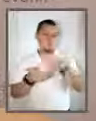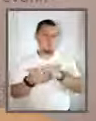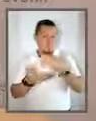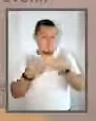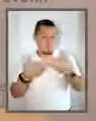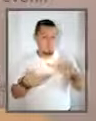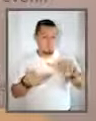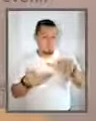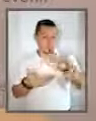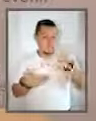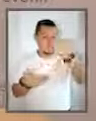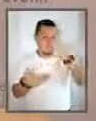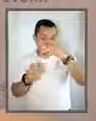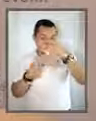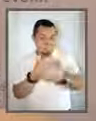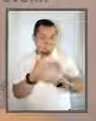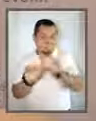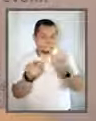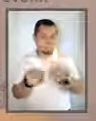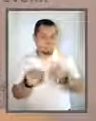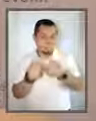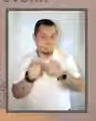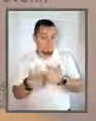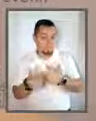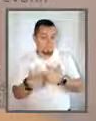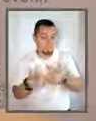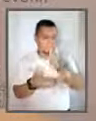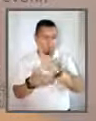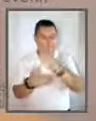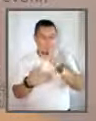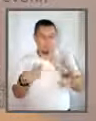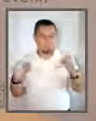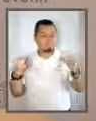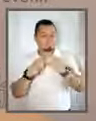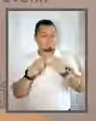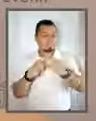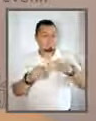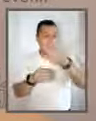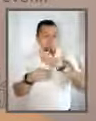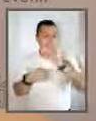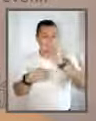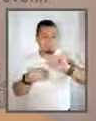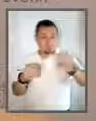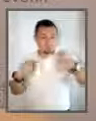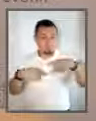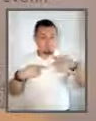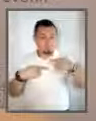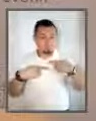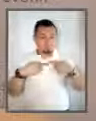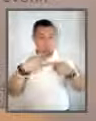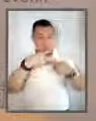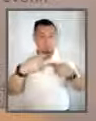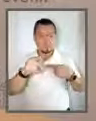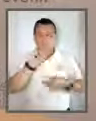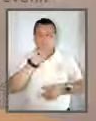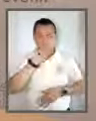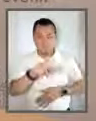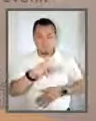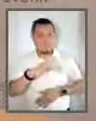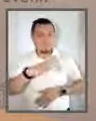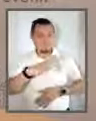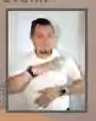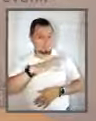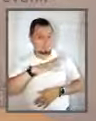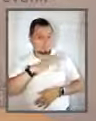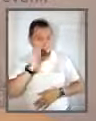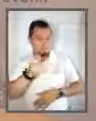la noche de anoche. Y bueno, ante esta emergencia sanitaria que atraviesa el mundo, Jalisco tiene la